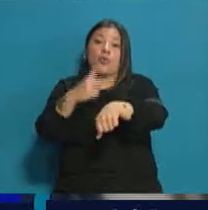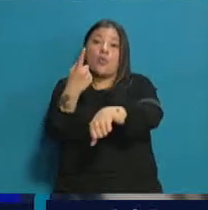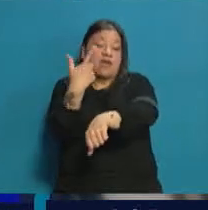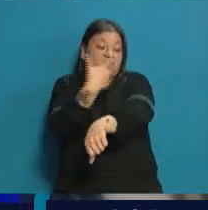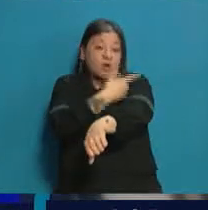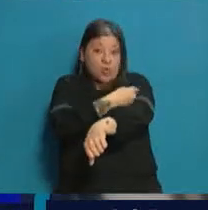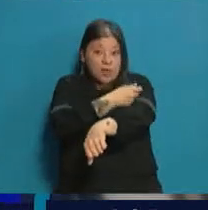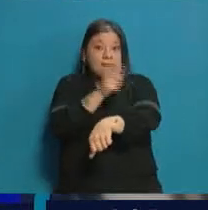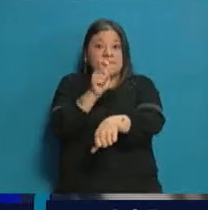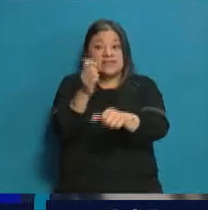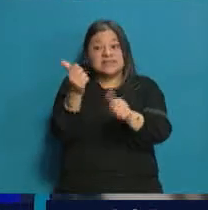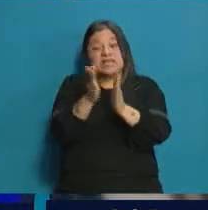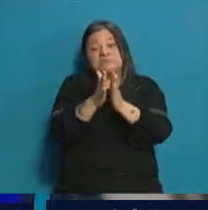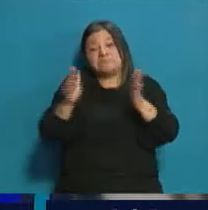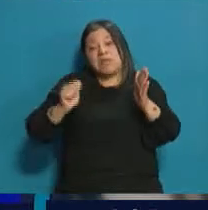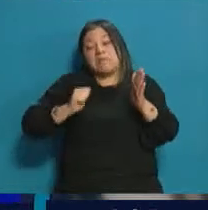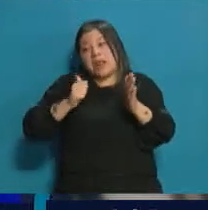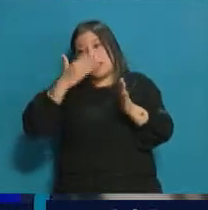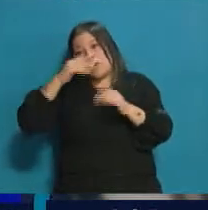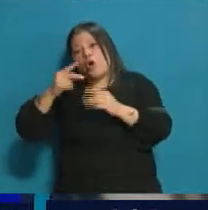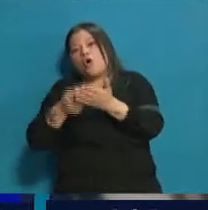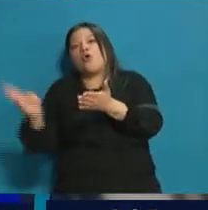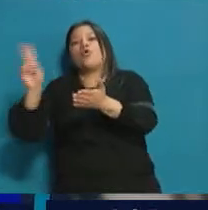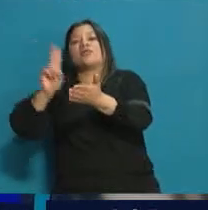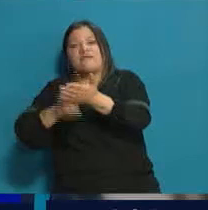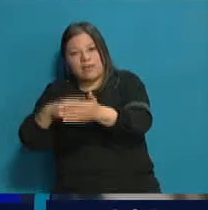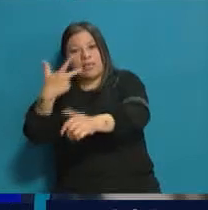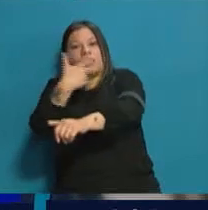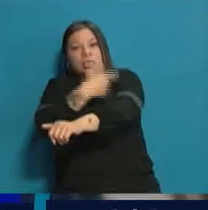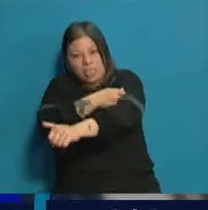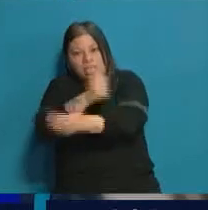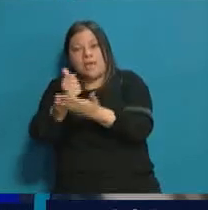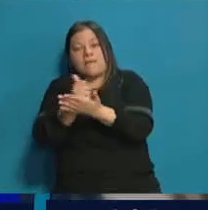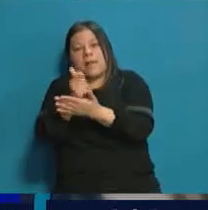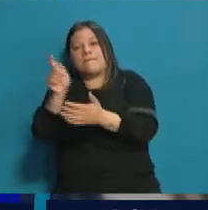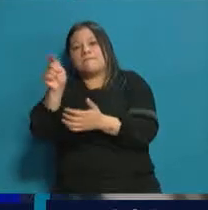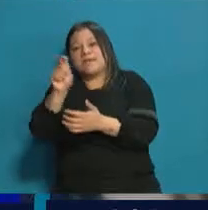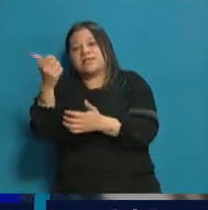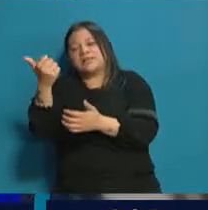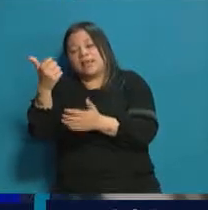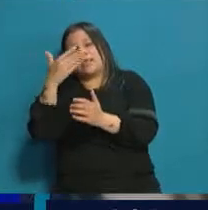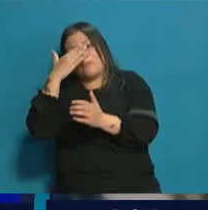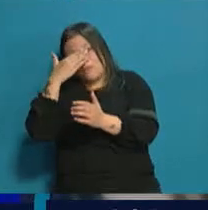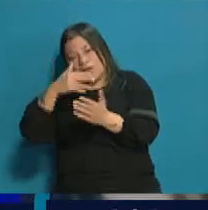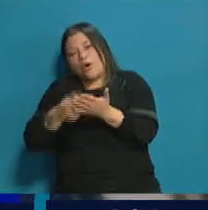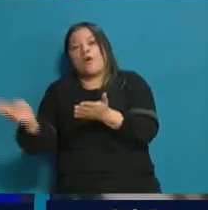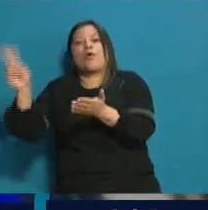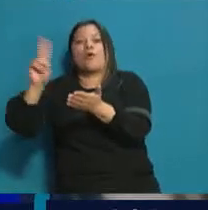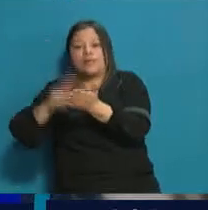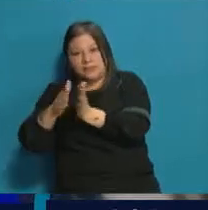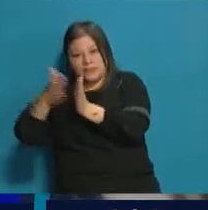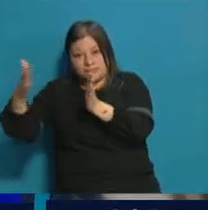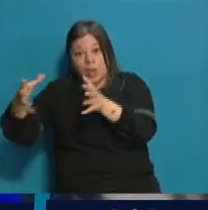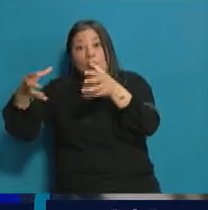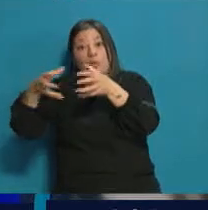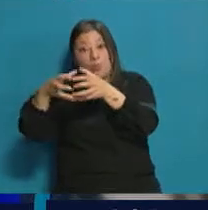6 meses, independientemente de la cantidad de vacunas que se hayan aplicado con anterioridad. Es decir, una dosis cada 6 meses, este grupo